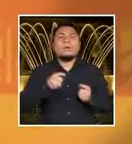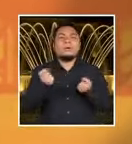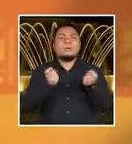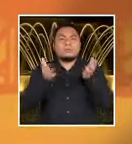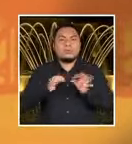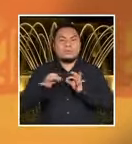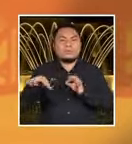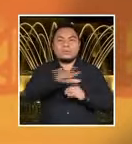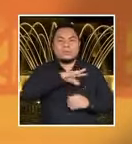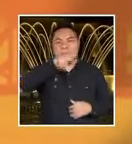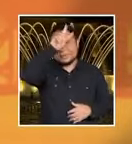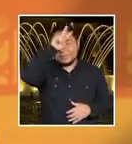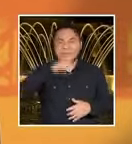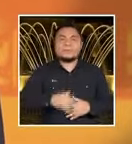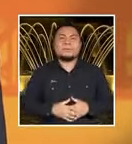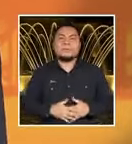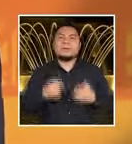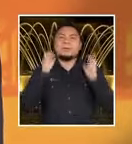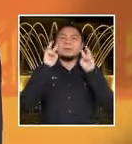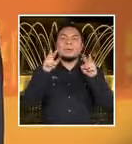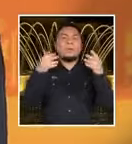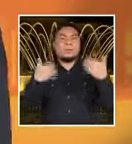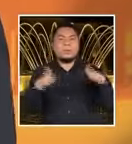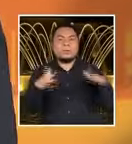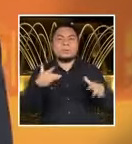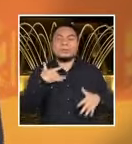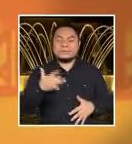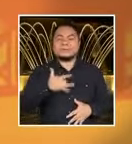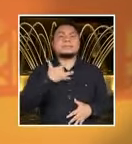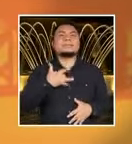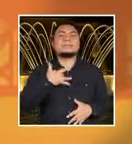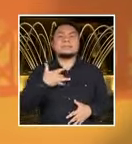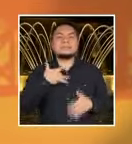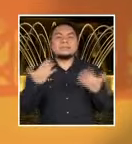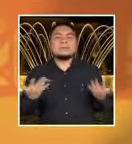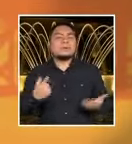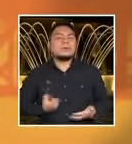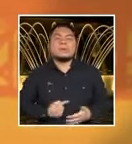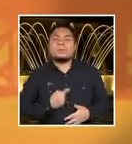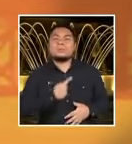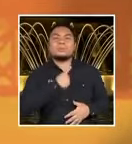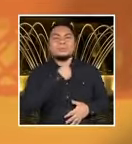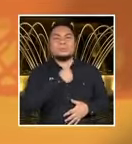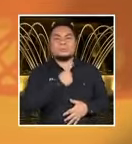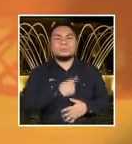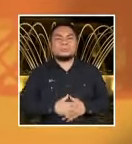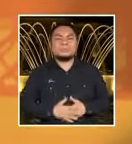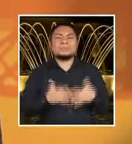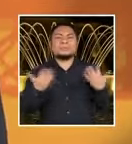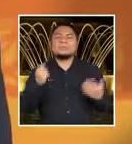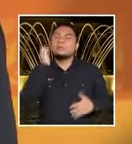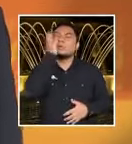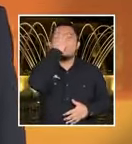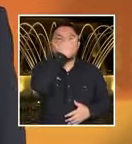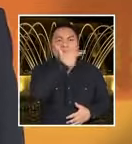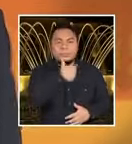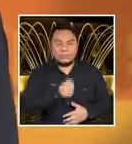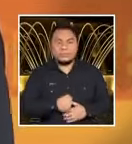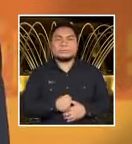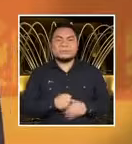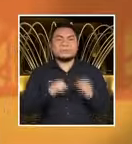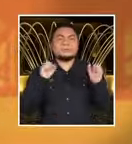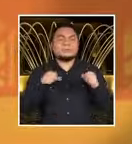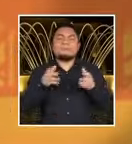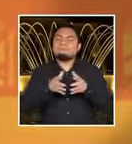gobernadores del Perú, no podemos sino sentirnos orgullosos por lo hermoso